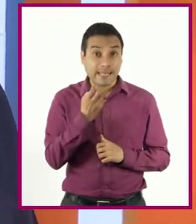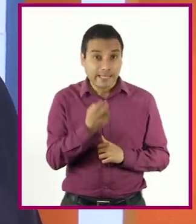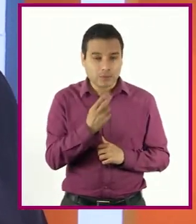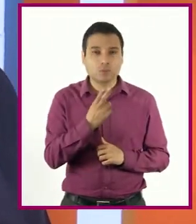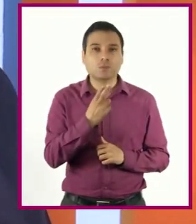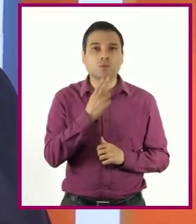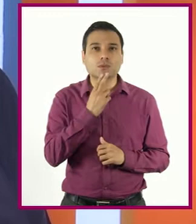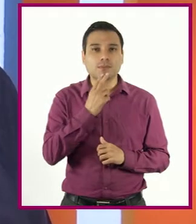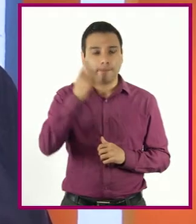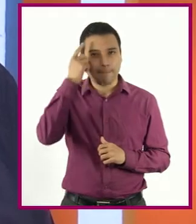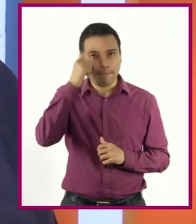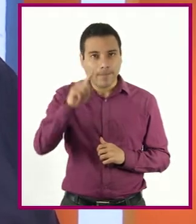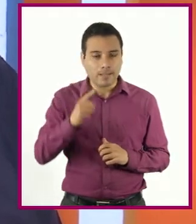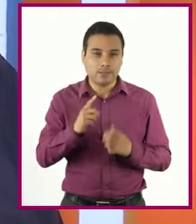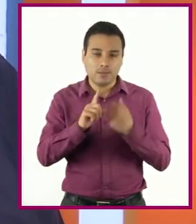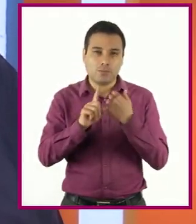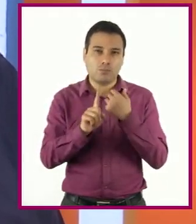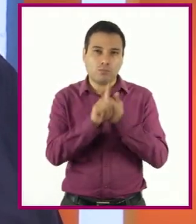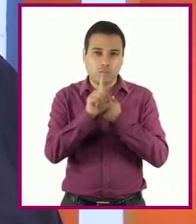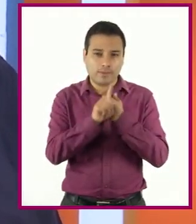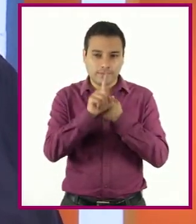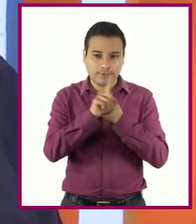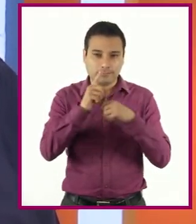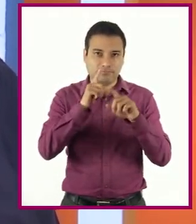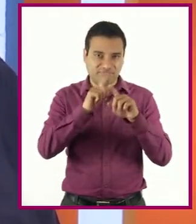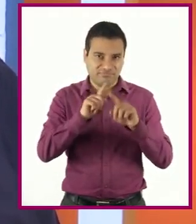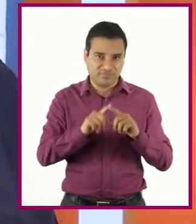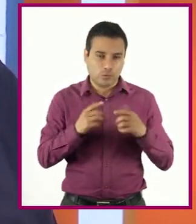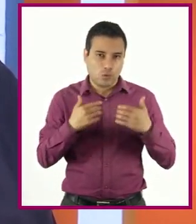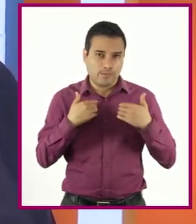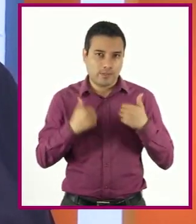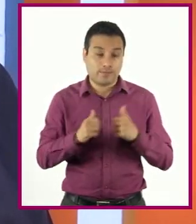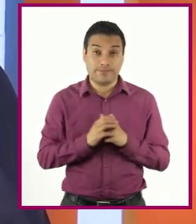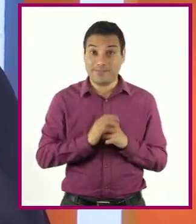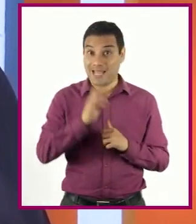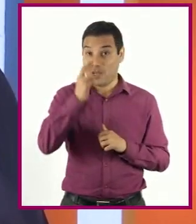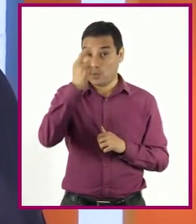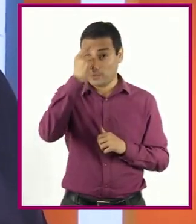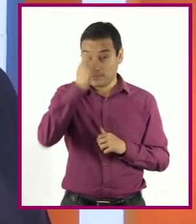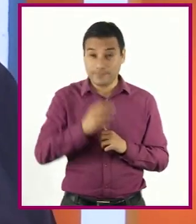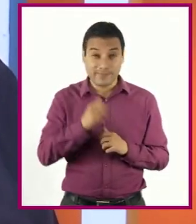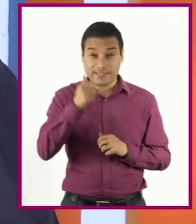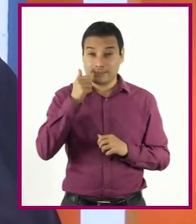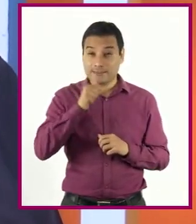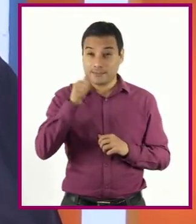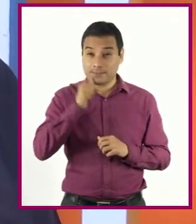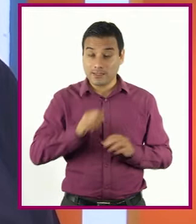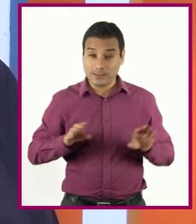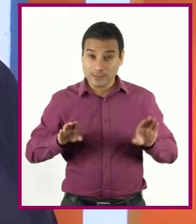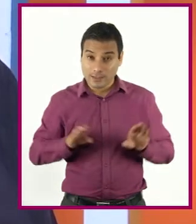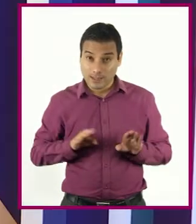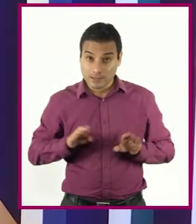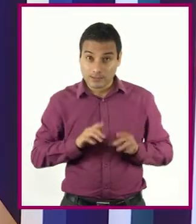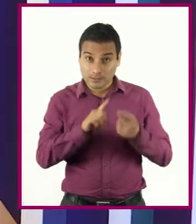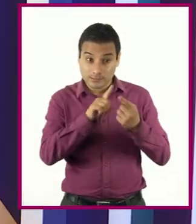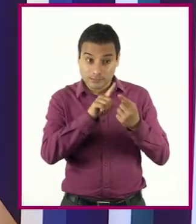entender algunos problemas, teniendo en mente que siempre se cumple solo una de las tres